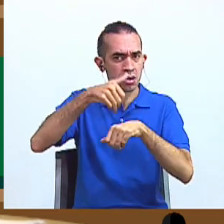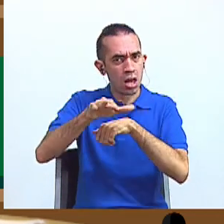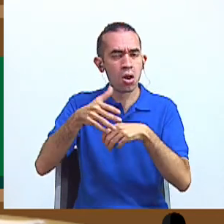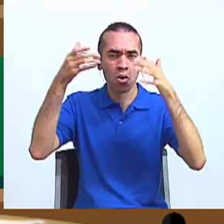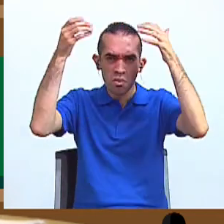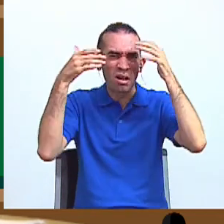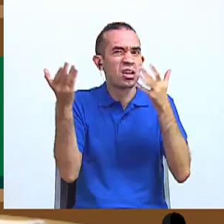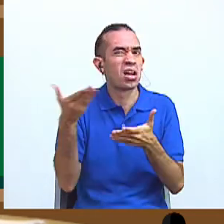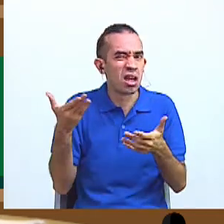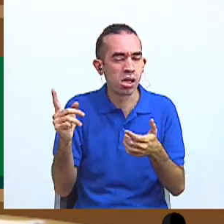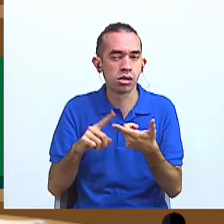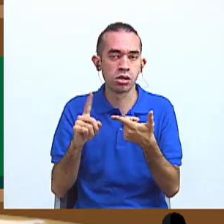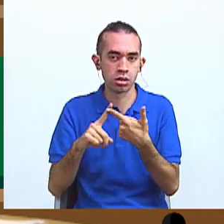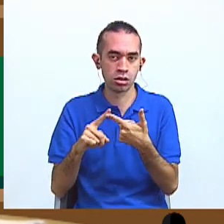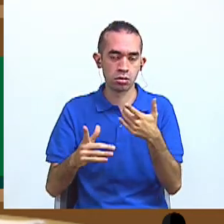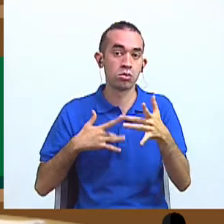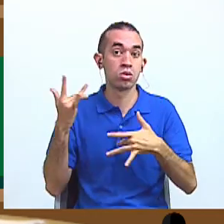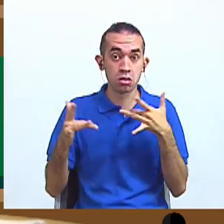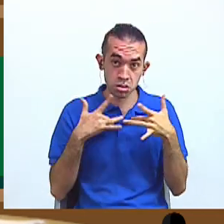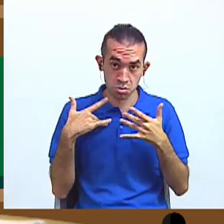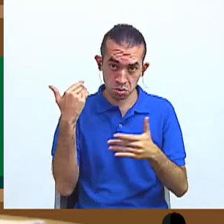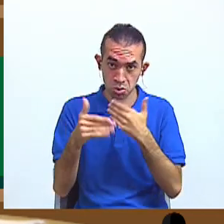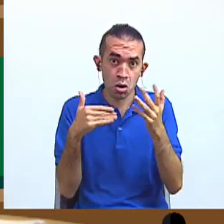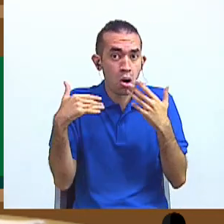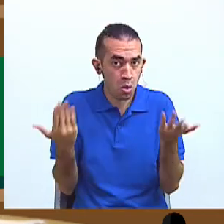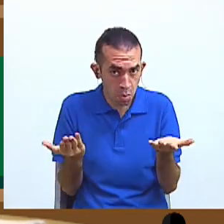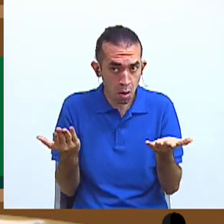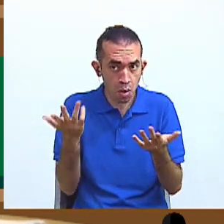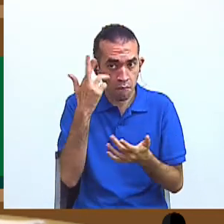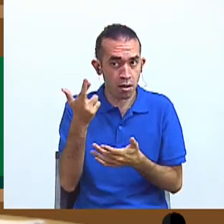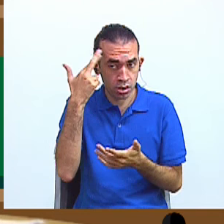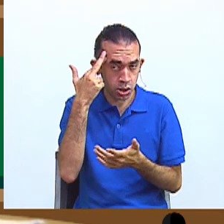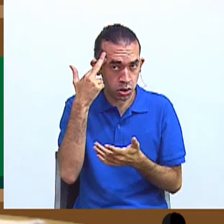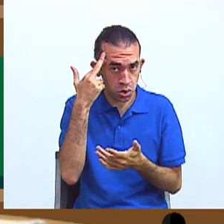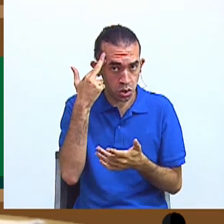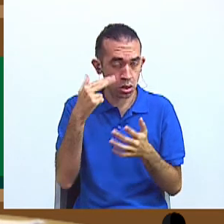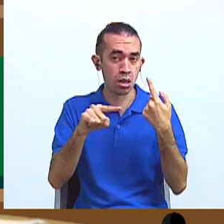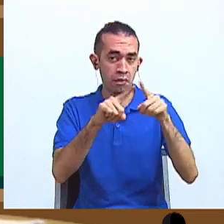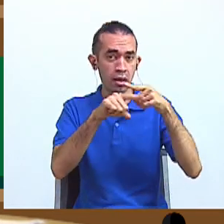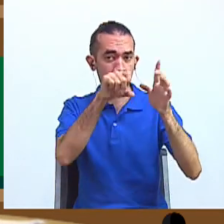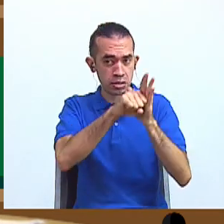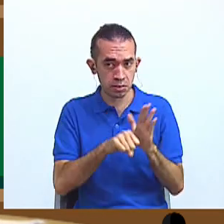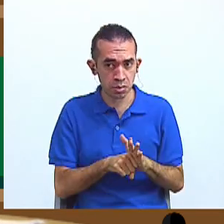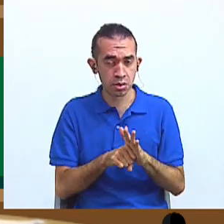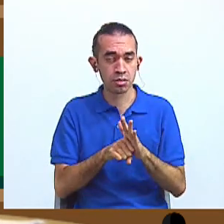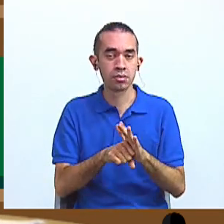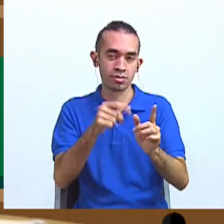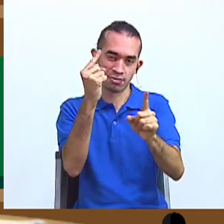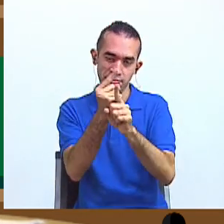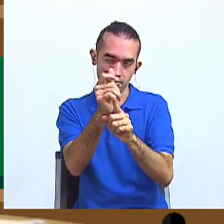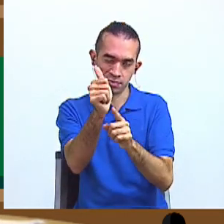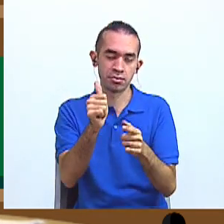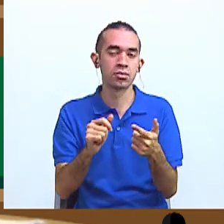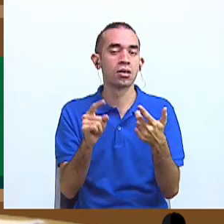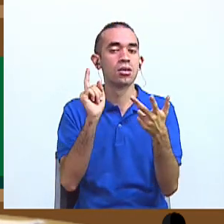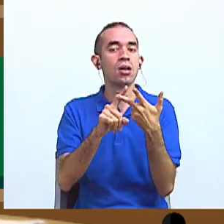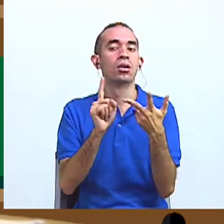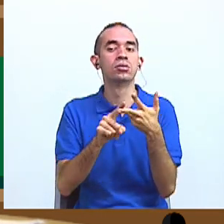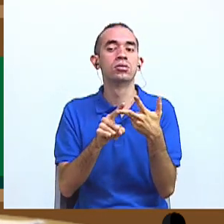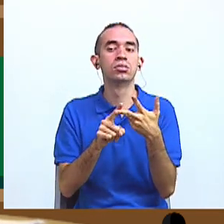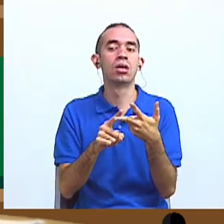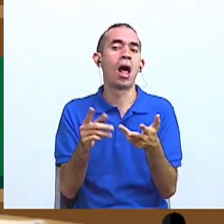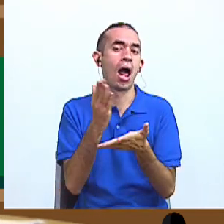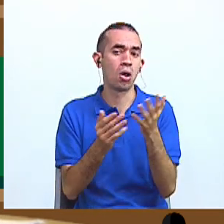Sí. ¿Cómo nos hemos sentido con este proceso, con esta reflexión sobre los símbolos? Exacto. Y finalmente, ¿qué